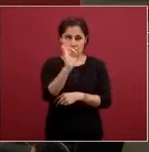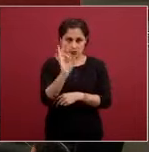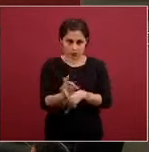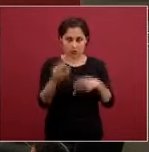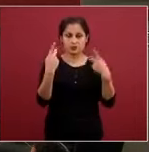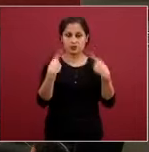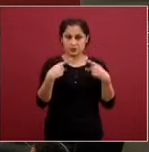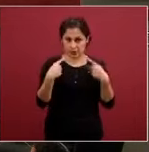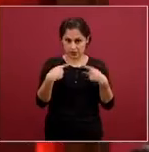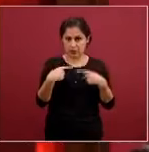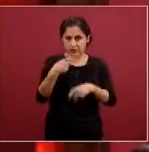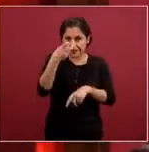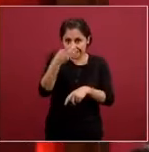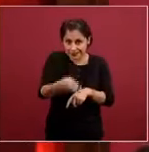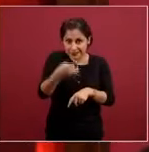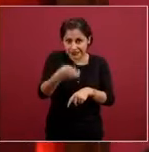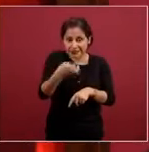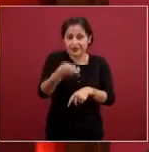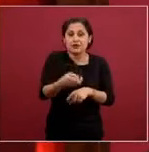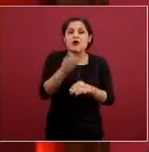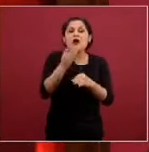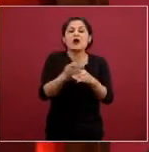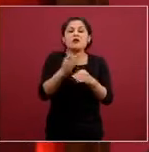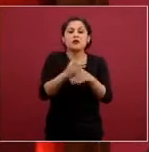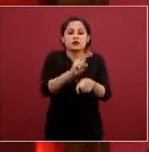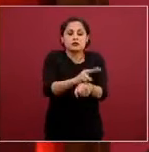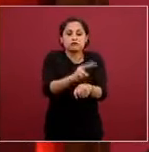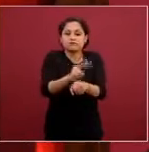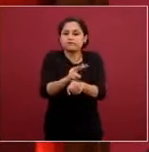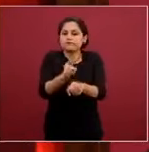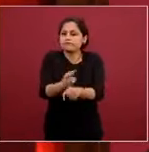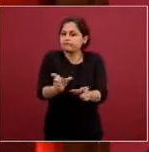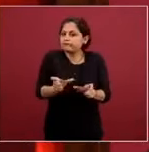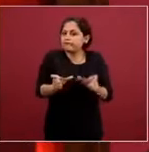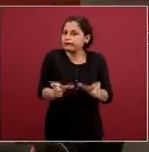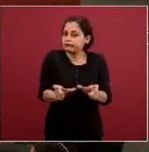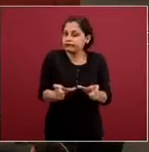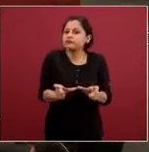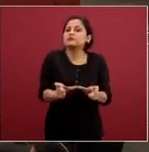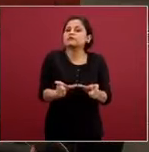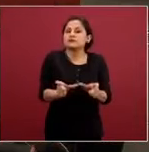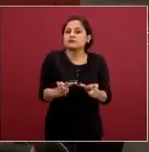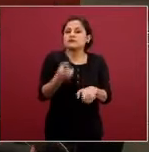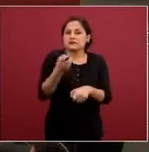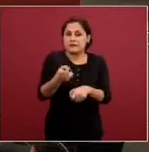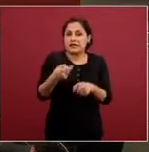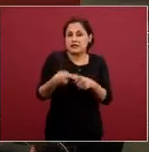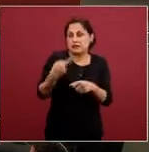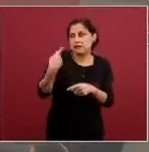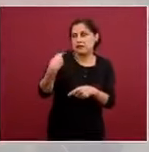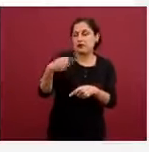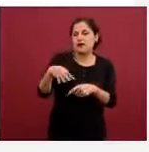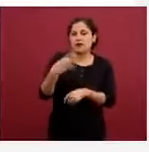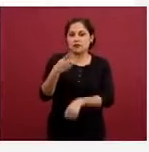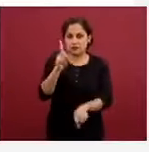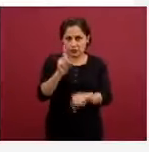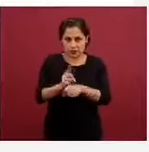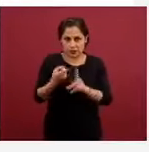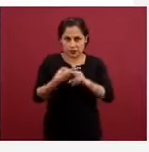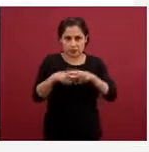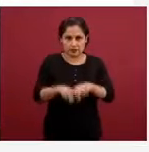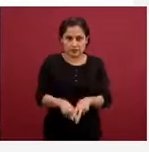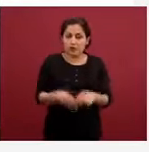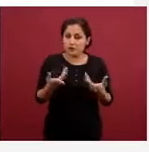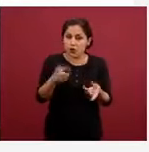representan la epidemia activa, son los casos que en los últimos 14 días se han llevado a cabo. Y entonces también vemos una distribución de